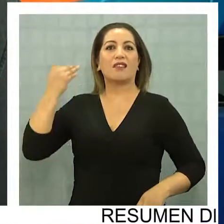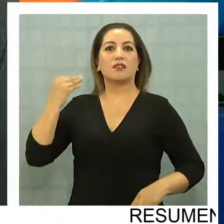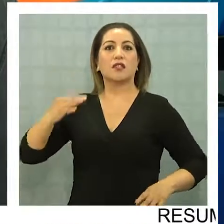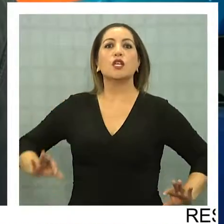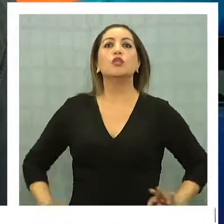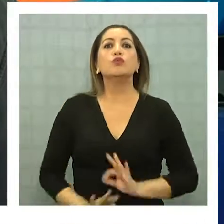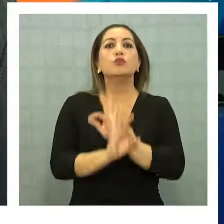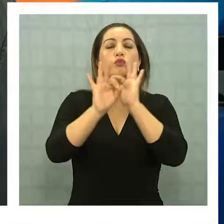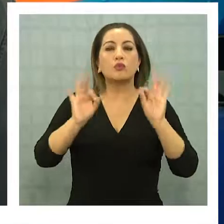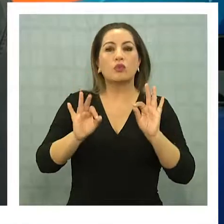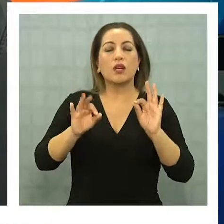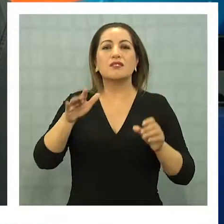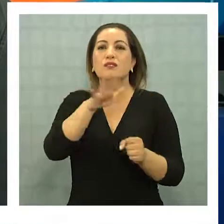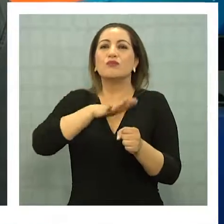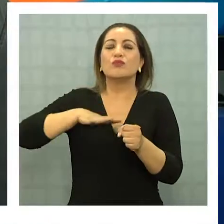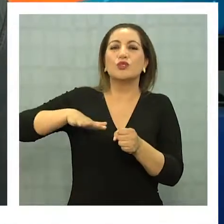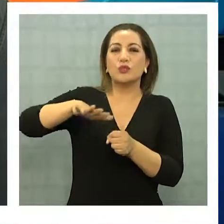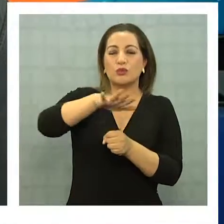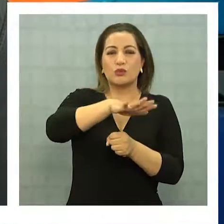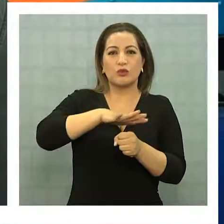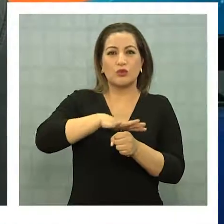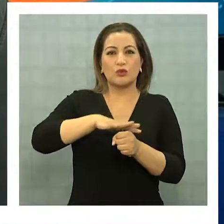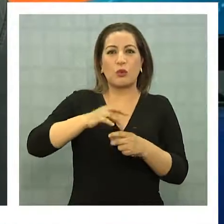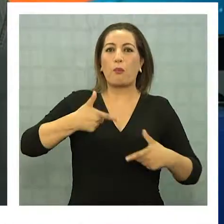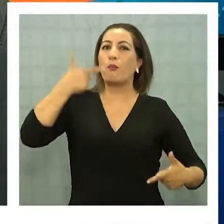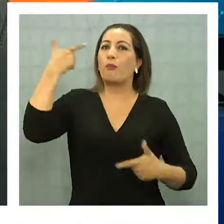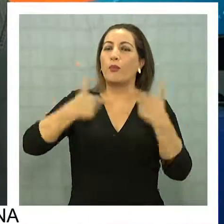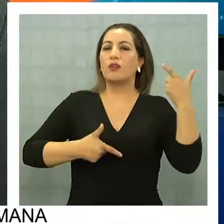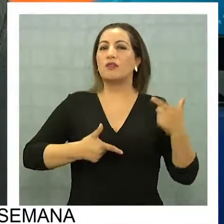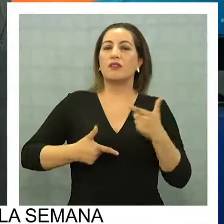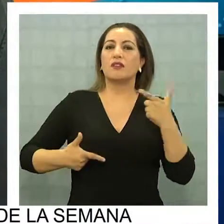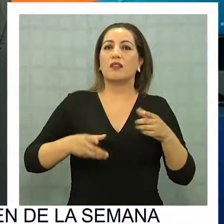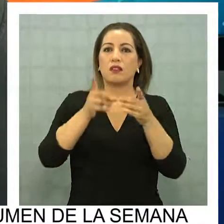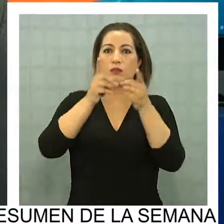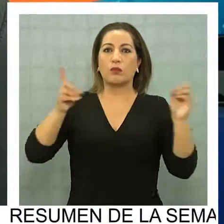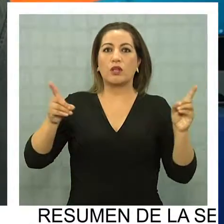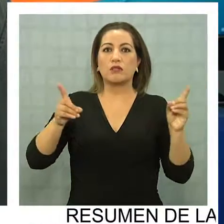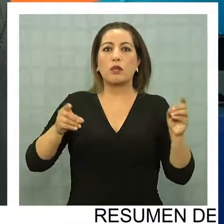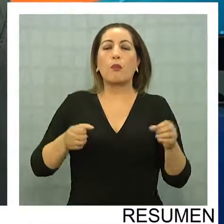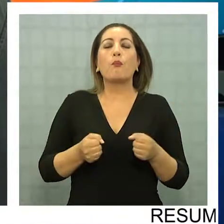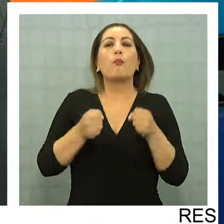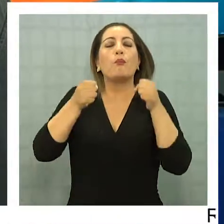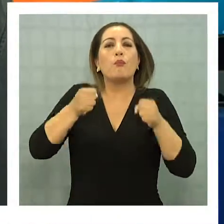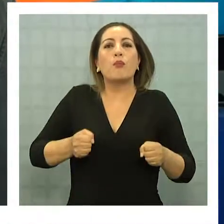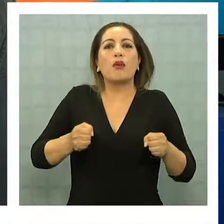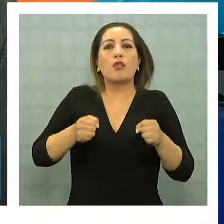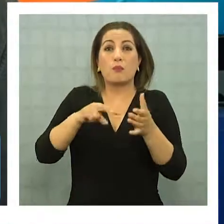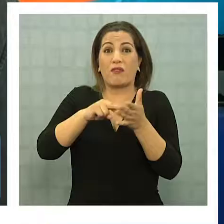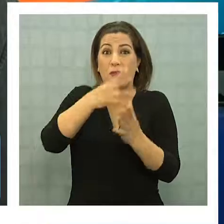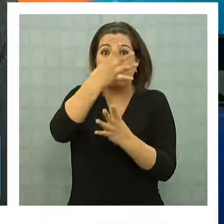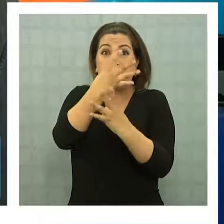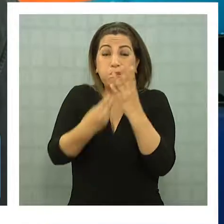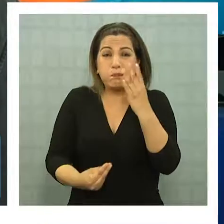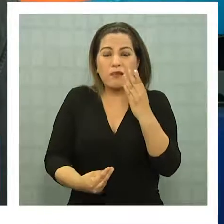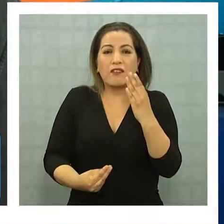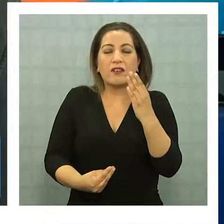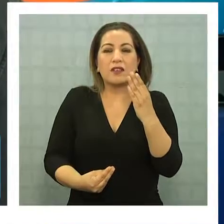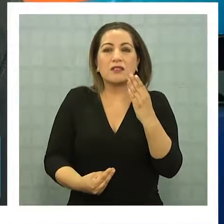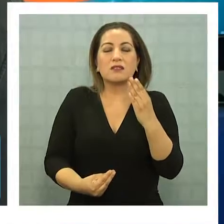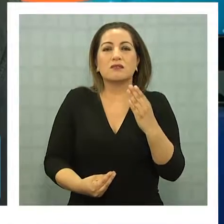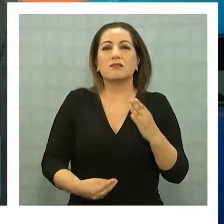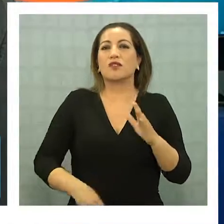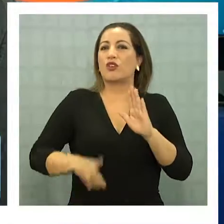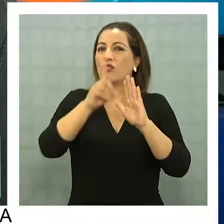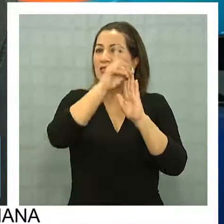es que jamás una crisis política en democracia puede resolverse con un golpe de Estado. O sea, en Chile, claro que había una crisis política